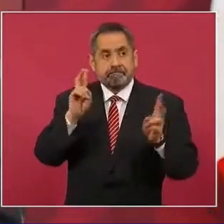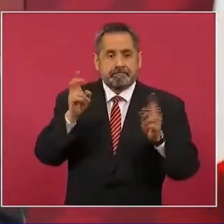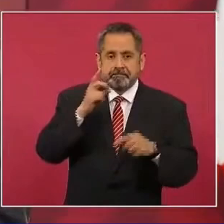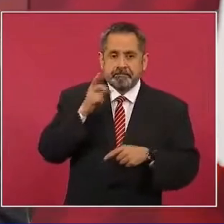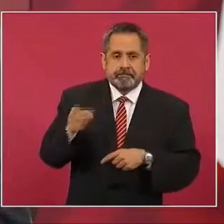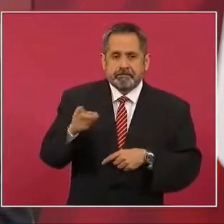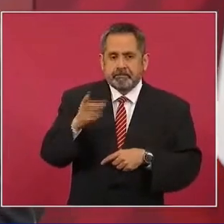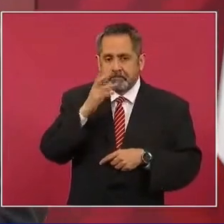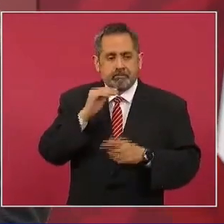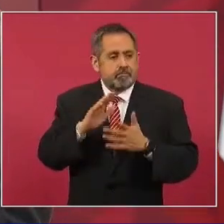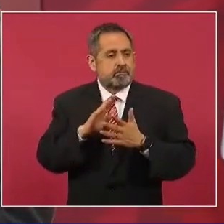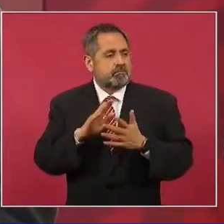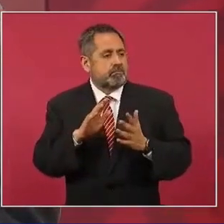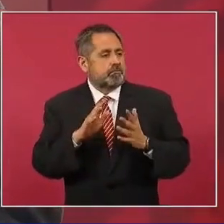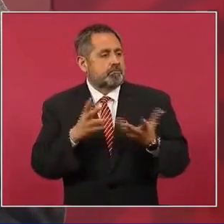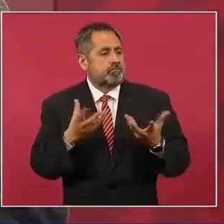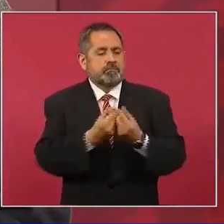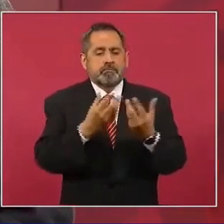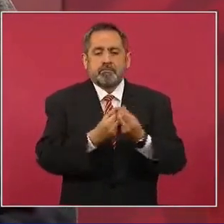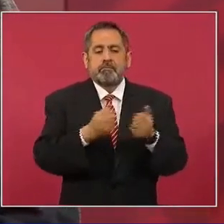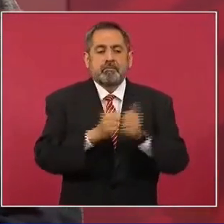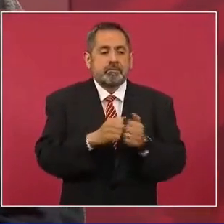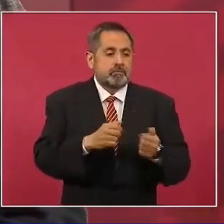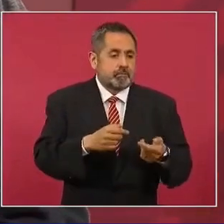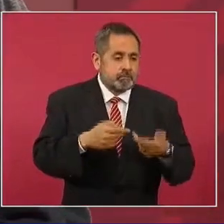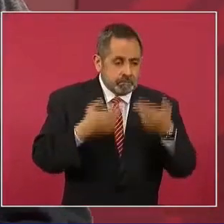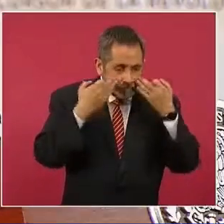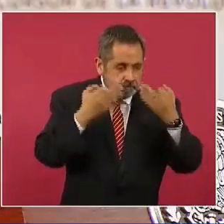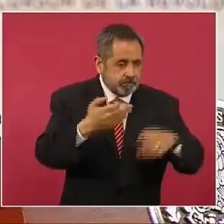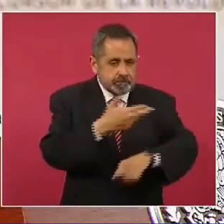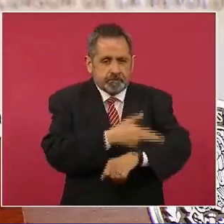en el proceso de compra-venta